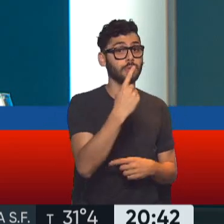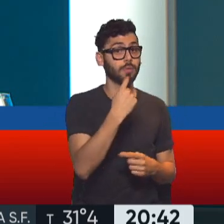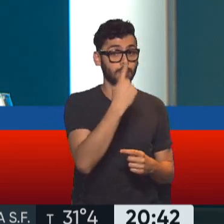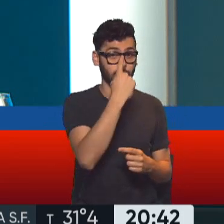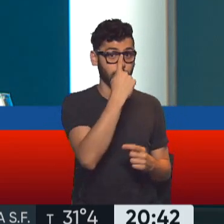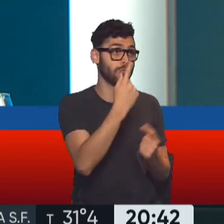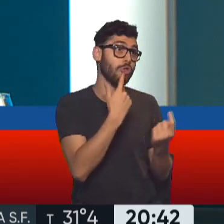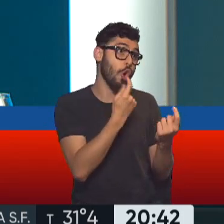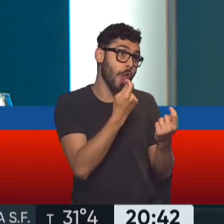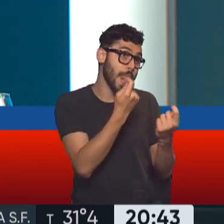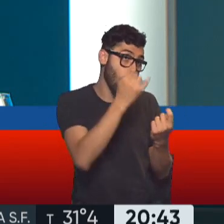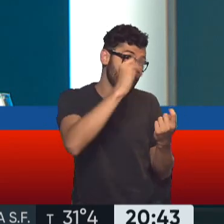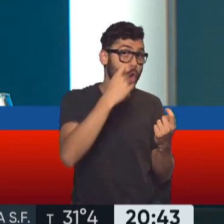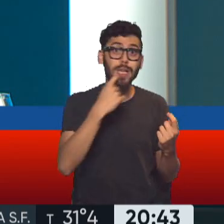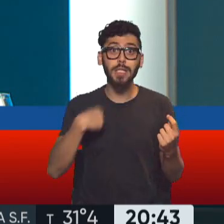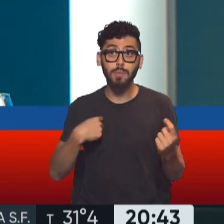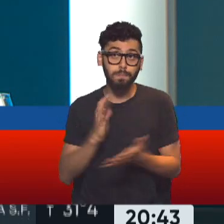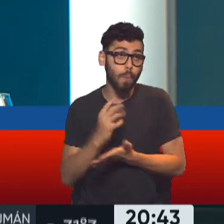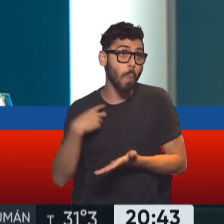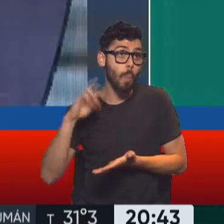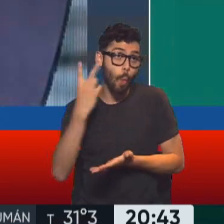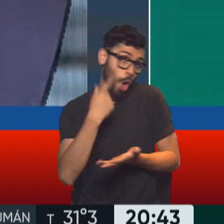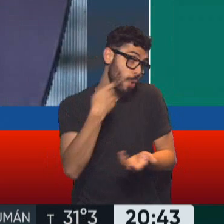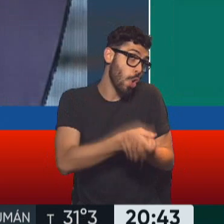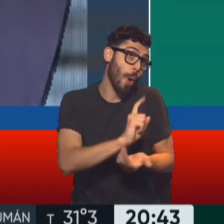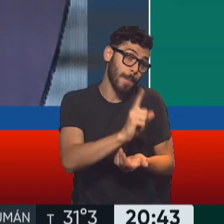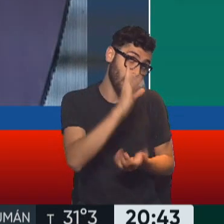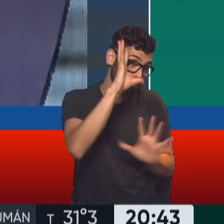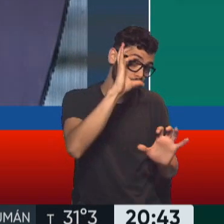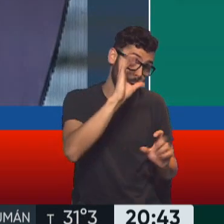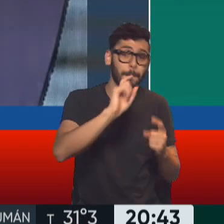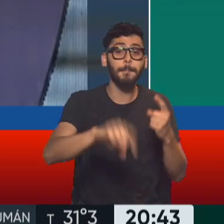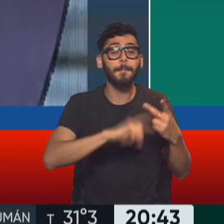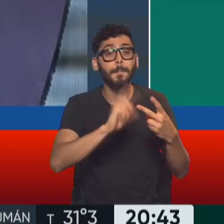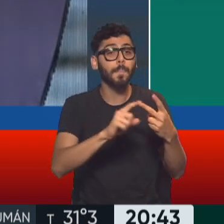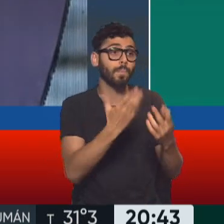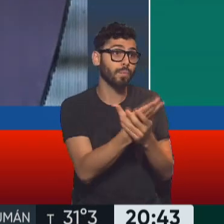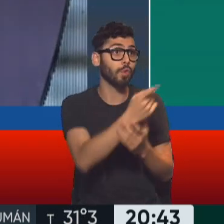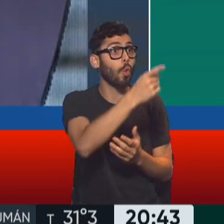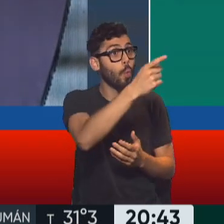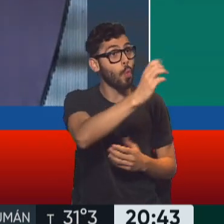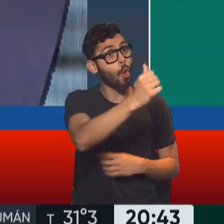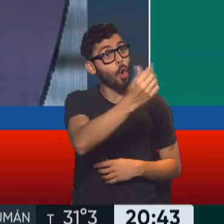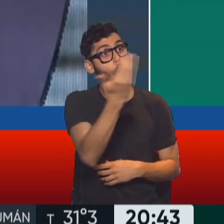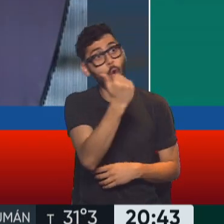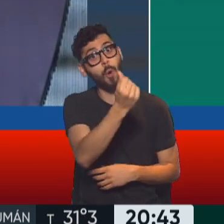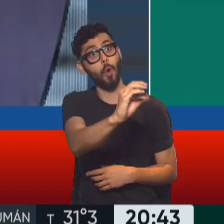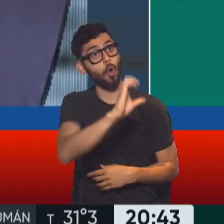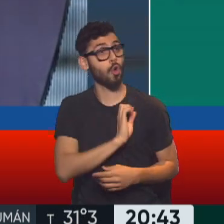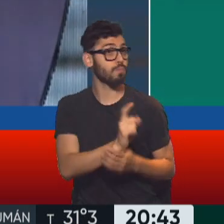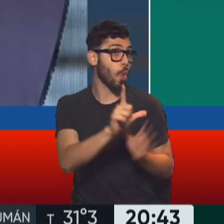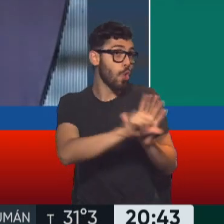no pagan, primero. Segundo, el préstamo que ustedes dieron es ilegal en función de sus propias normas.